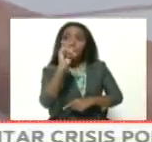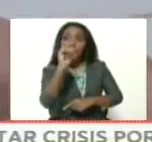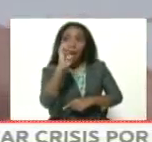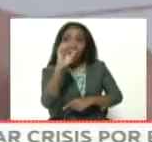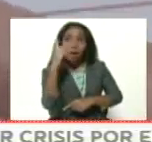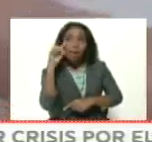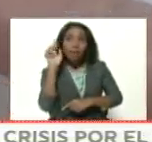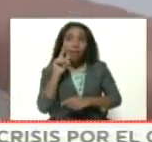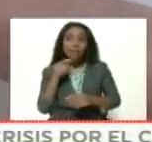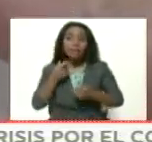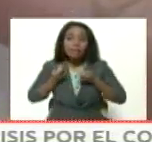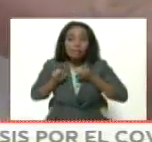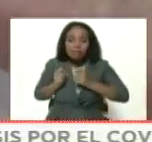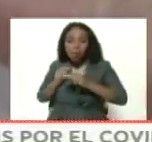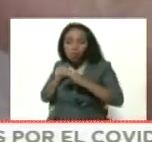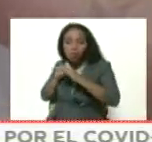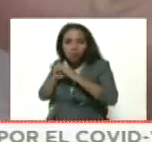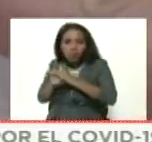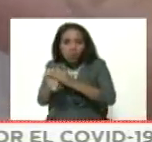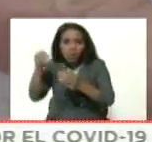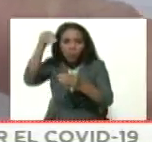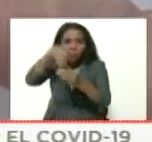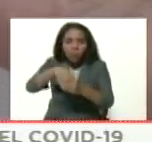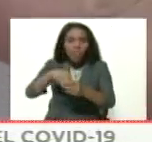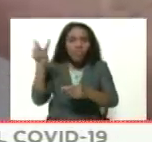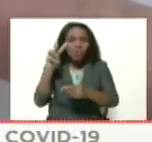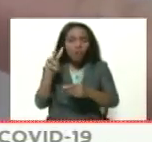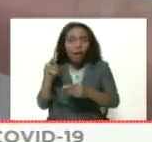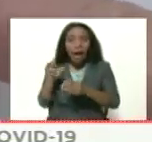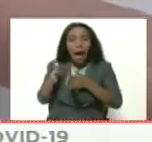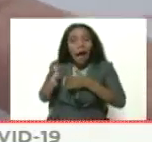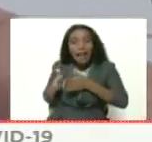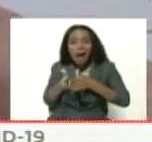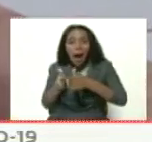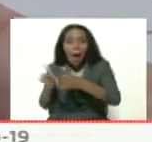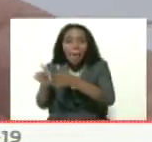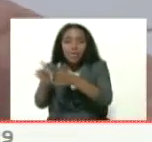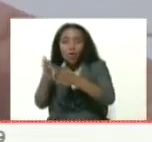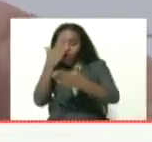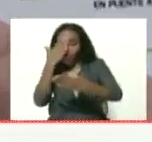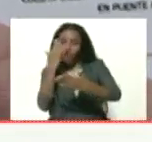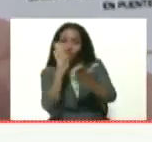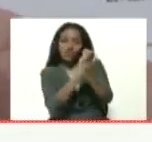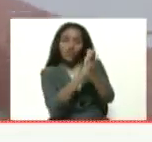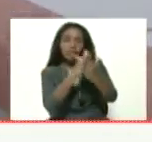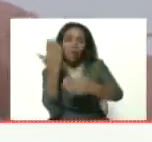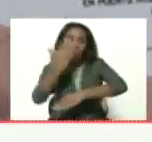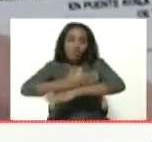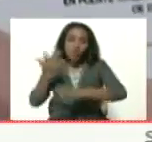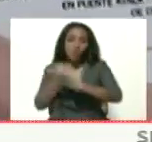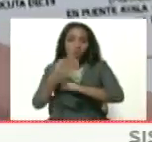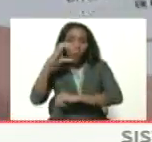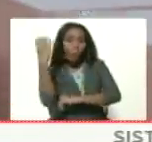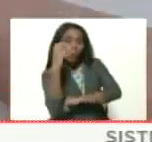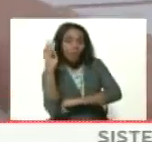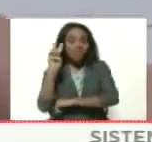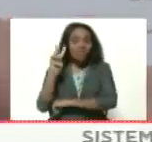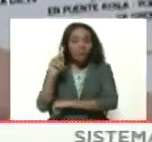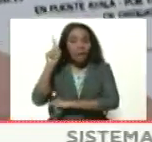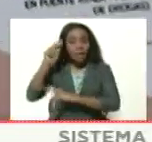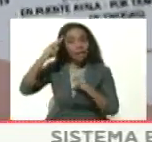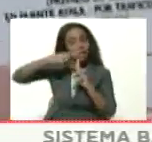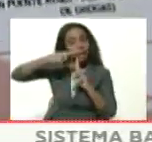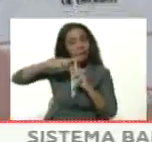de penetrar a Venezuela por una trocha ilegal en la frontera colombo-venezolana con el Táchira.